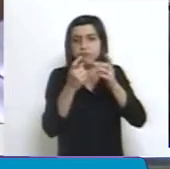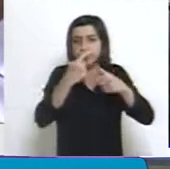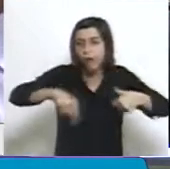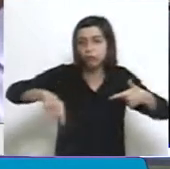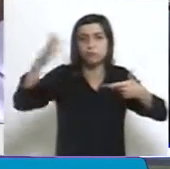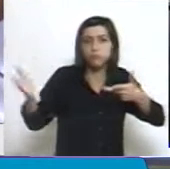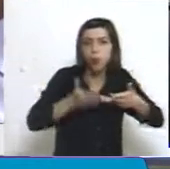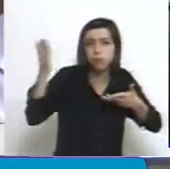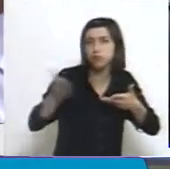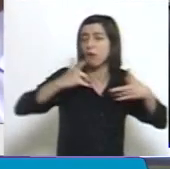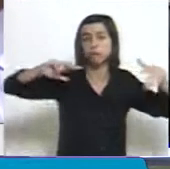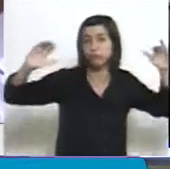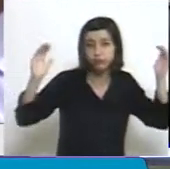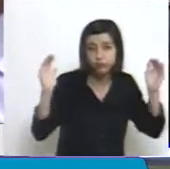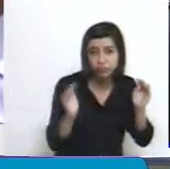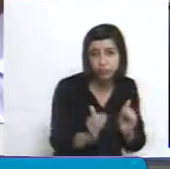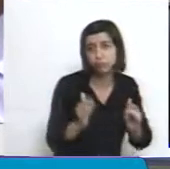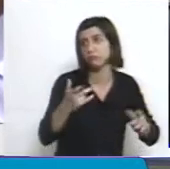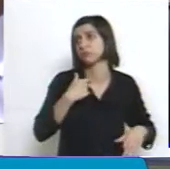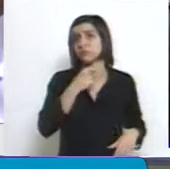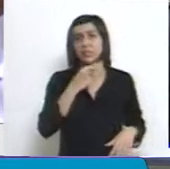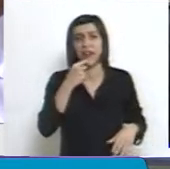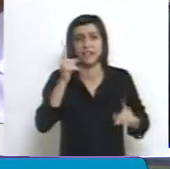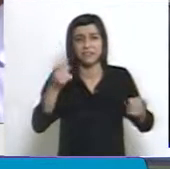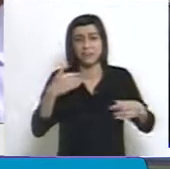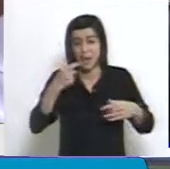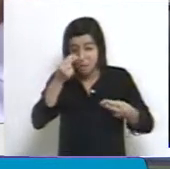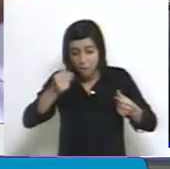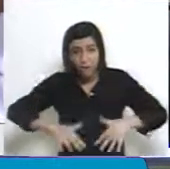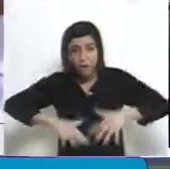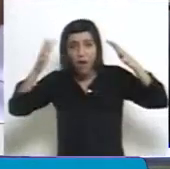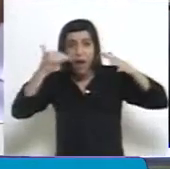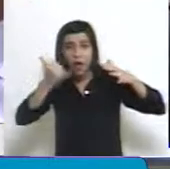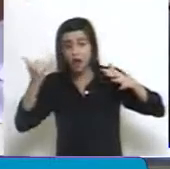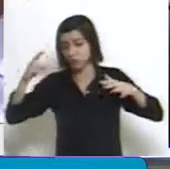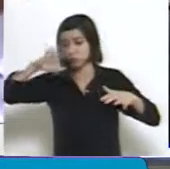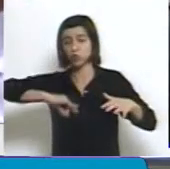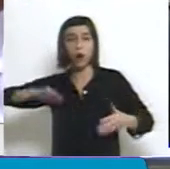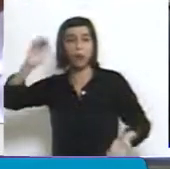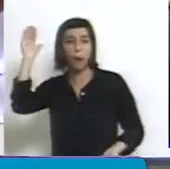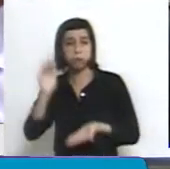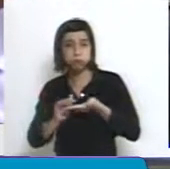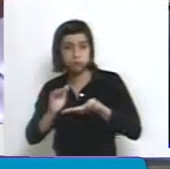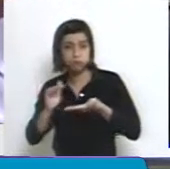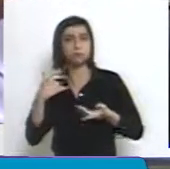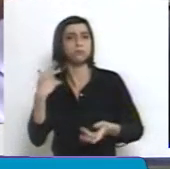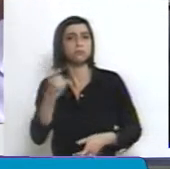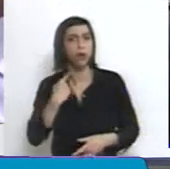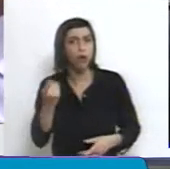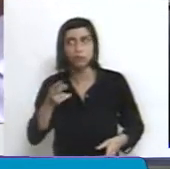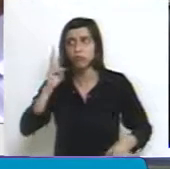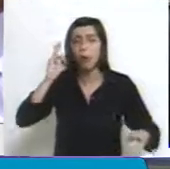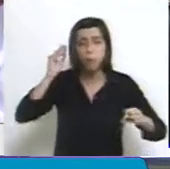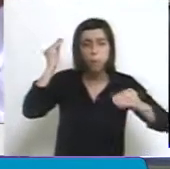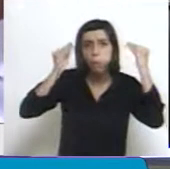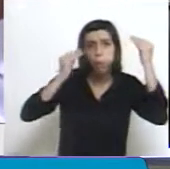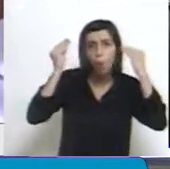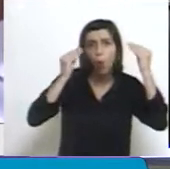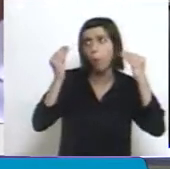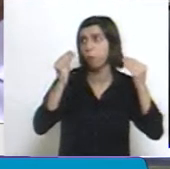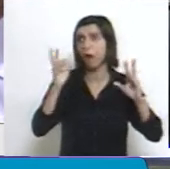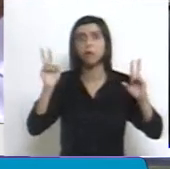destrucción inevitable del salario real. Nos escandaliza y nos preocupa mucho el nivel de reserva del Banco Central, que